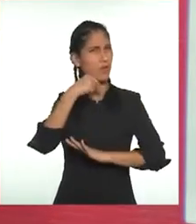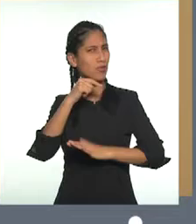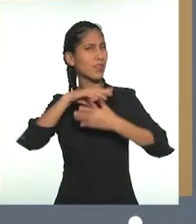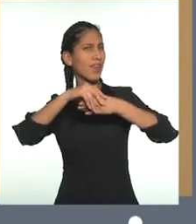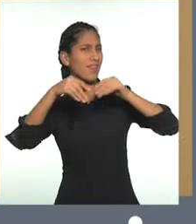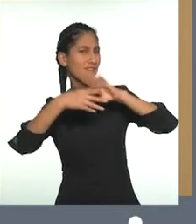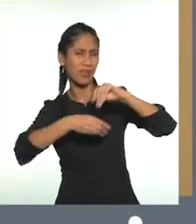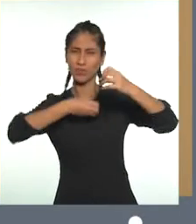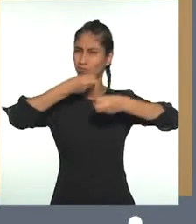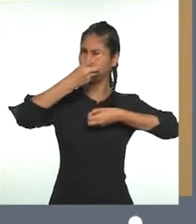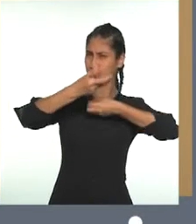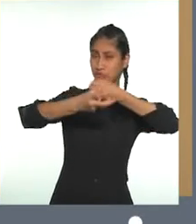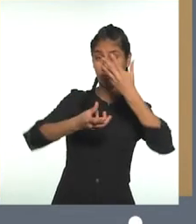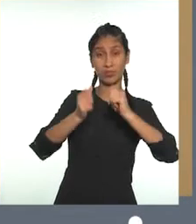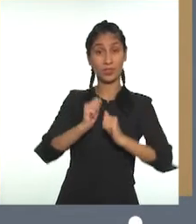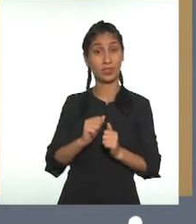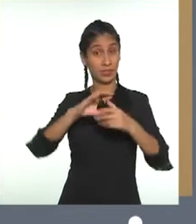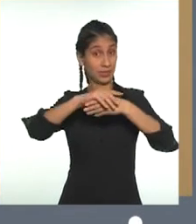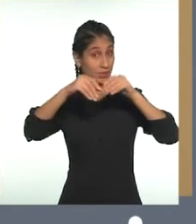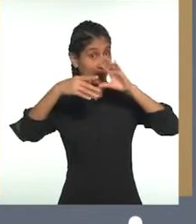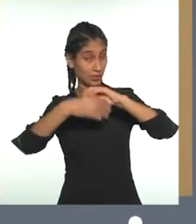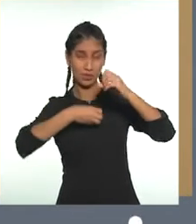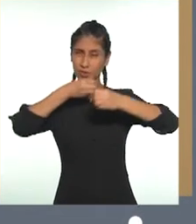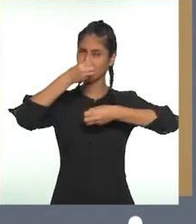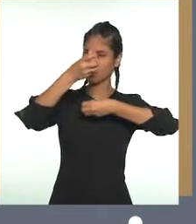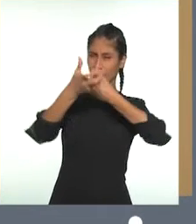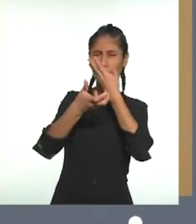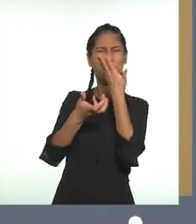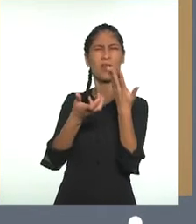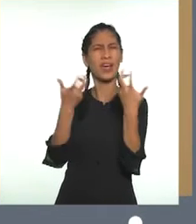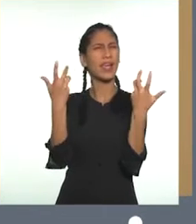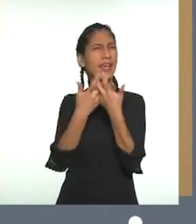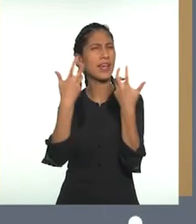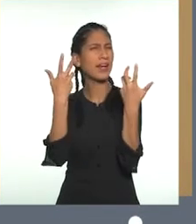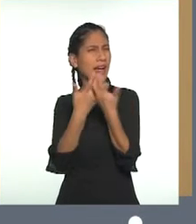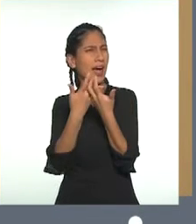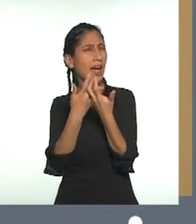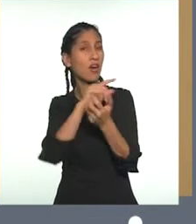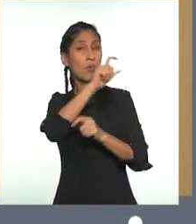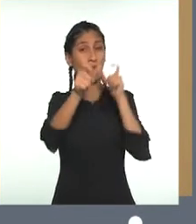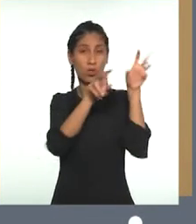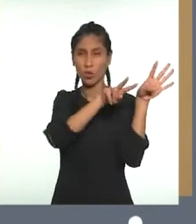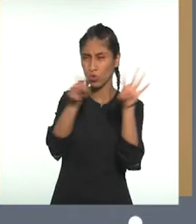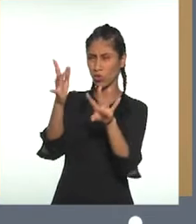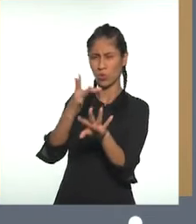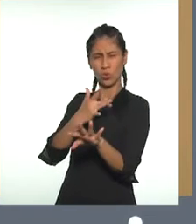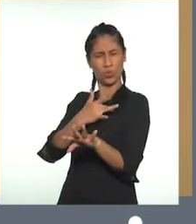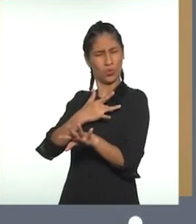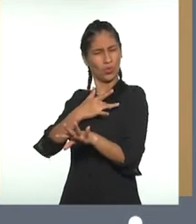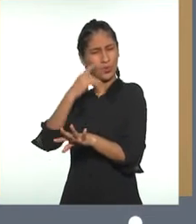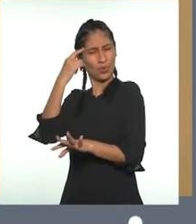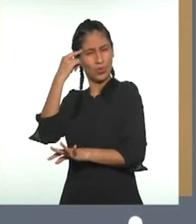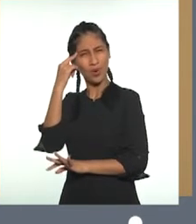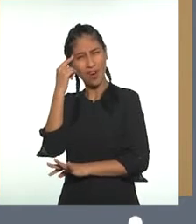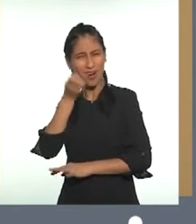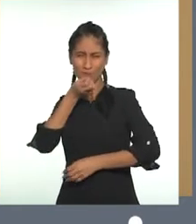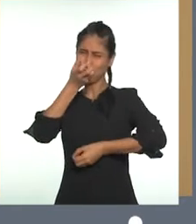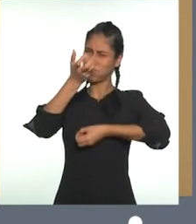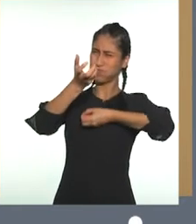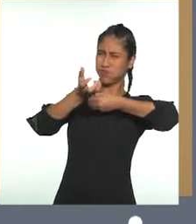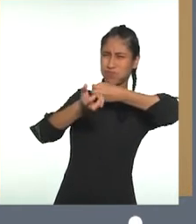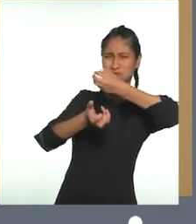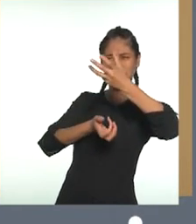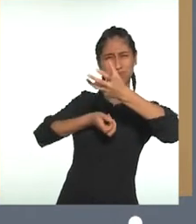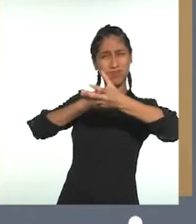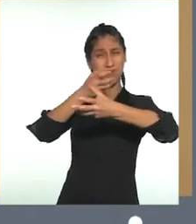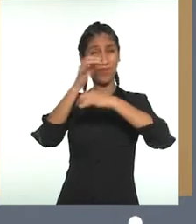historias. Contar historias es una forma de transmitir mensajes, inspirar y conectarnos con las emociones y las